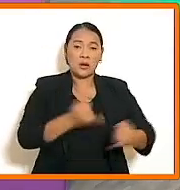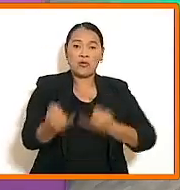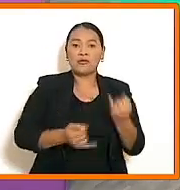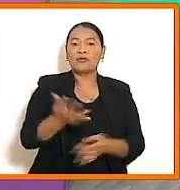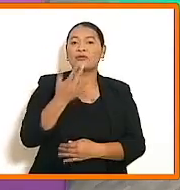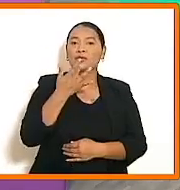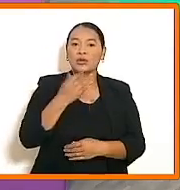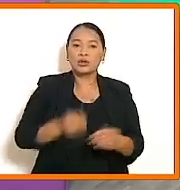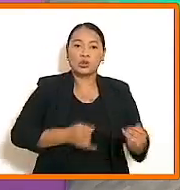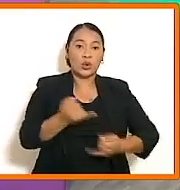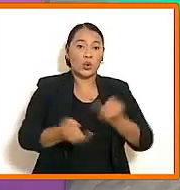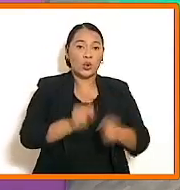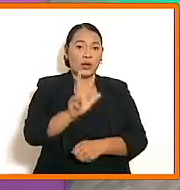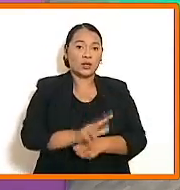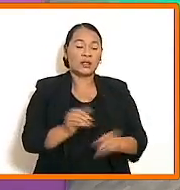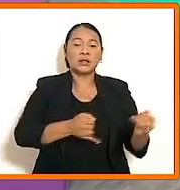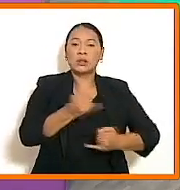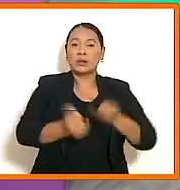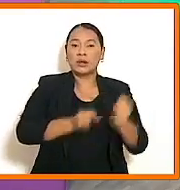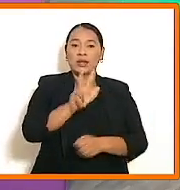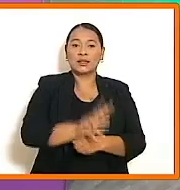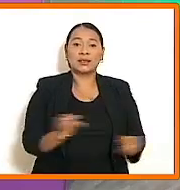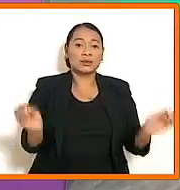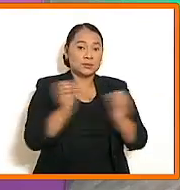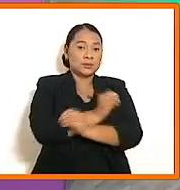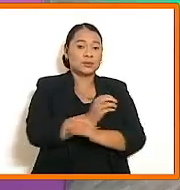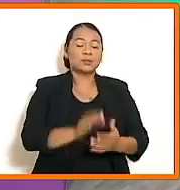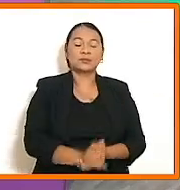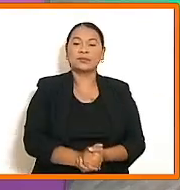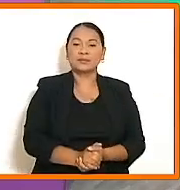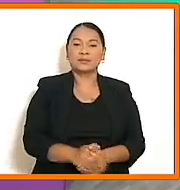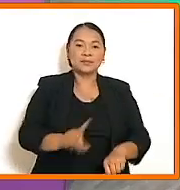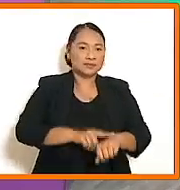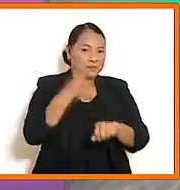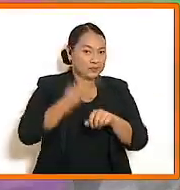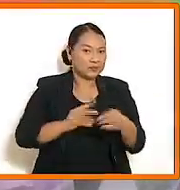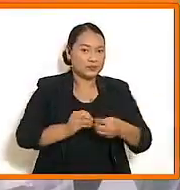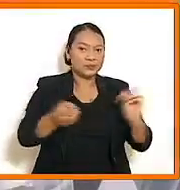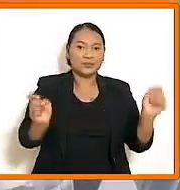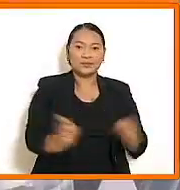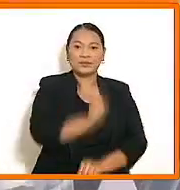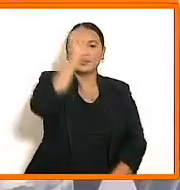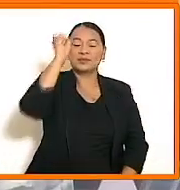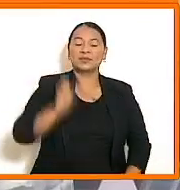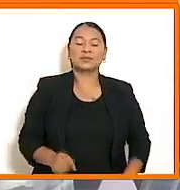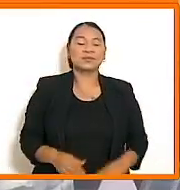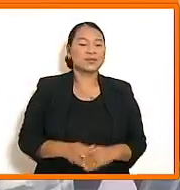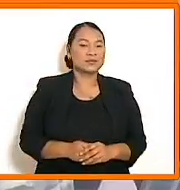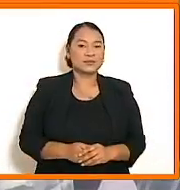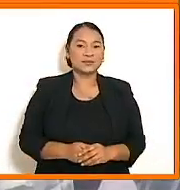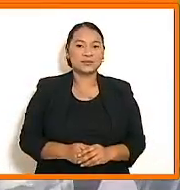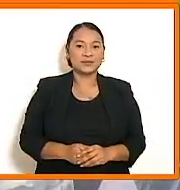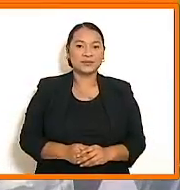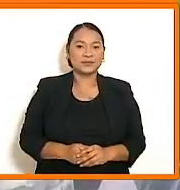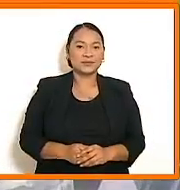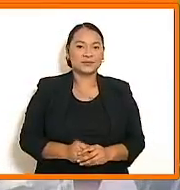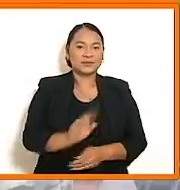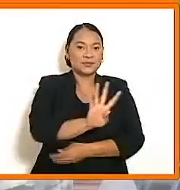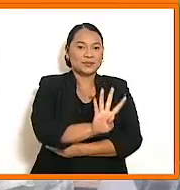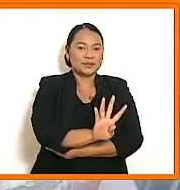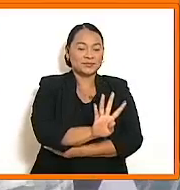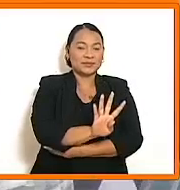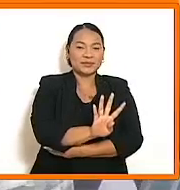3 o Ordena 3. Ahora sí, el momento que todos esperan, el número ganador y ese primer dígito afortunado es el